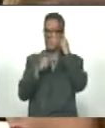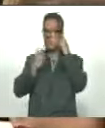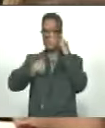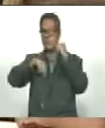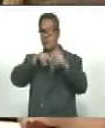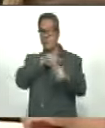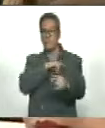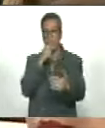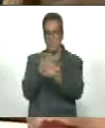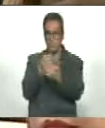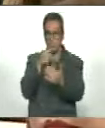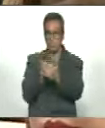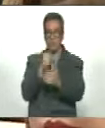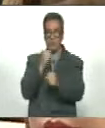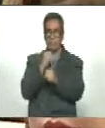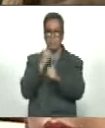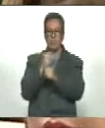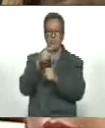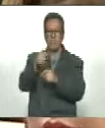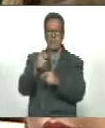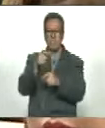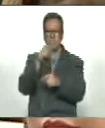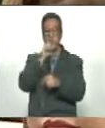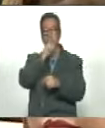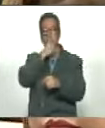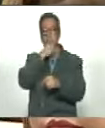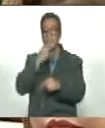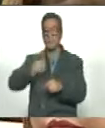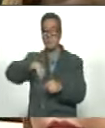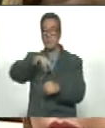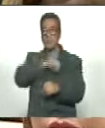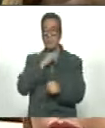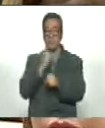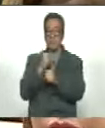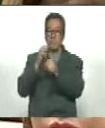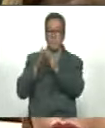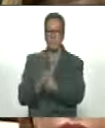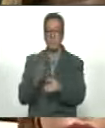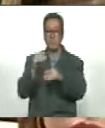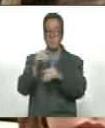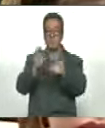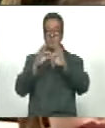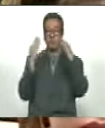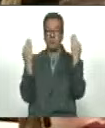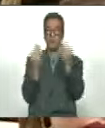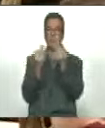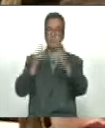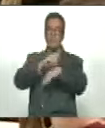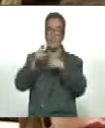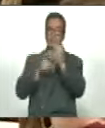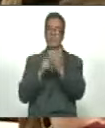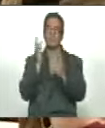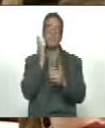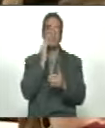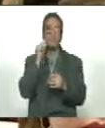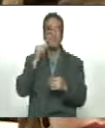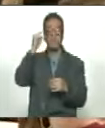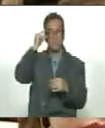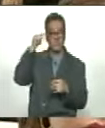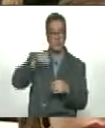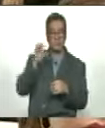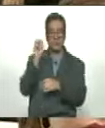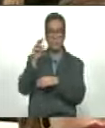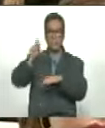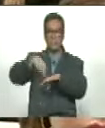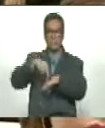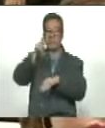nuestros pensionados, por ejemplo, de nuestro trabajador como su familia integral, por ejemplo. Y hoy esta asamblea y